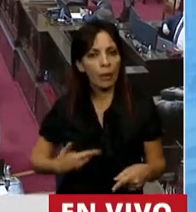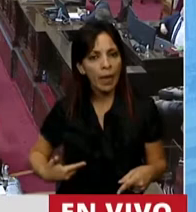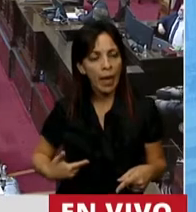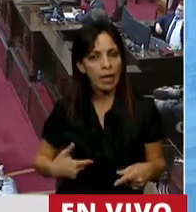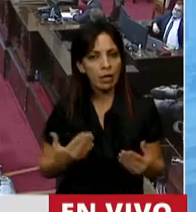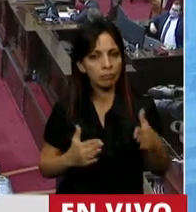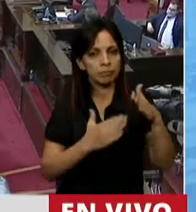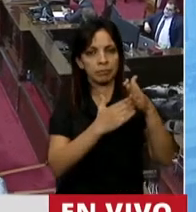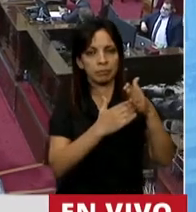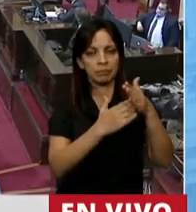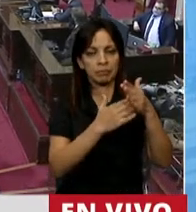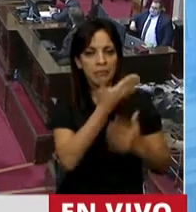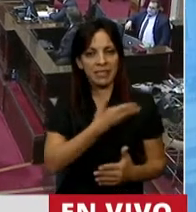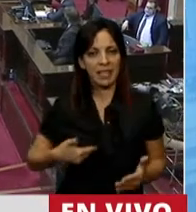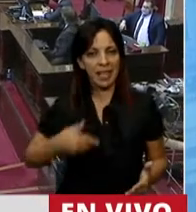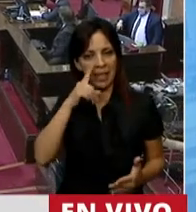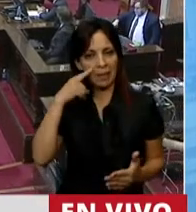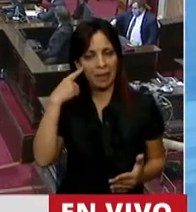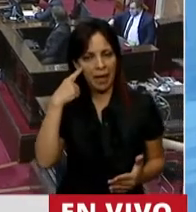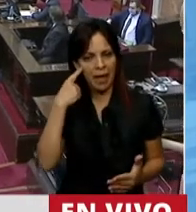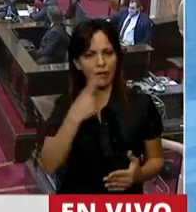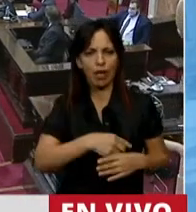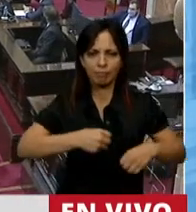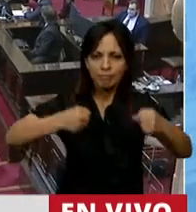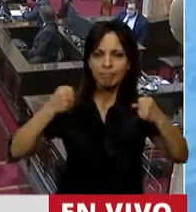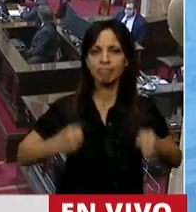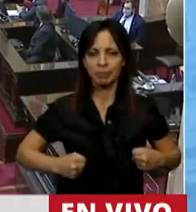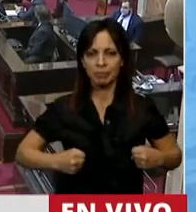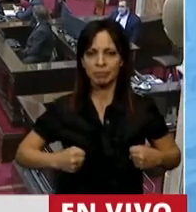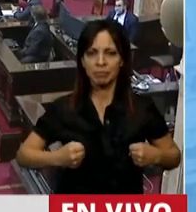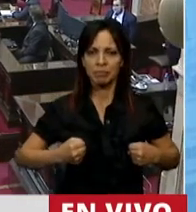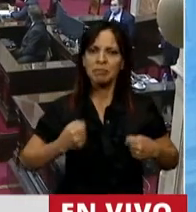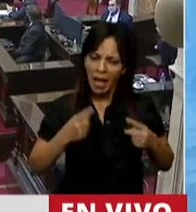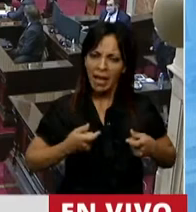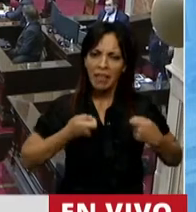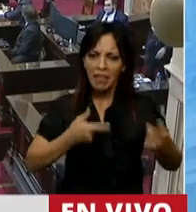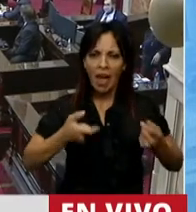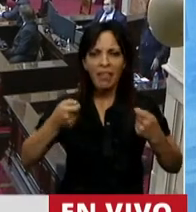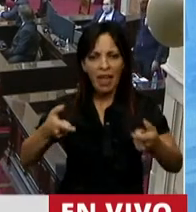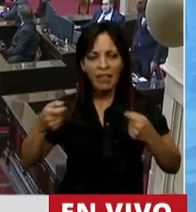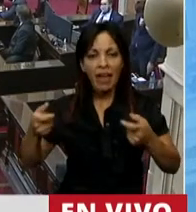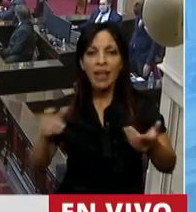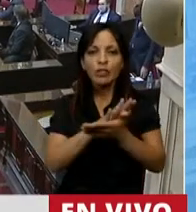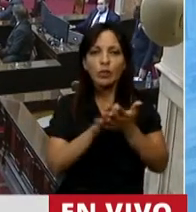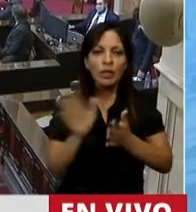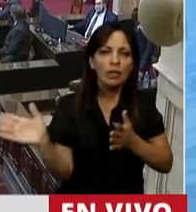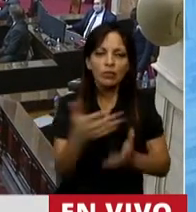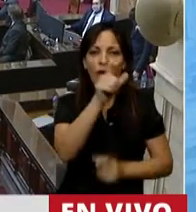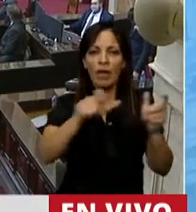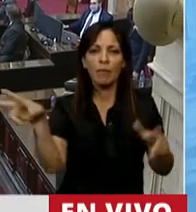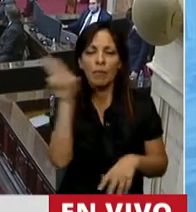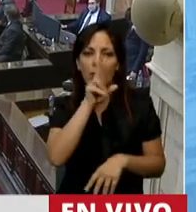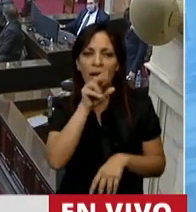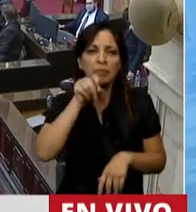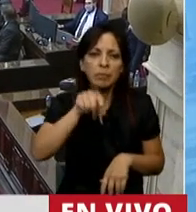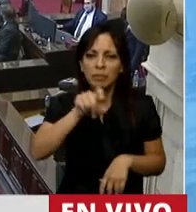el presidente Alberto Fernández, que se pone al frente de esta deuda con todas las mujeres de cada barrio y